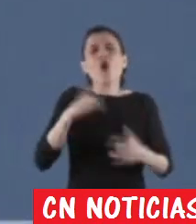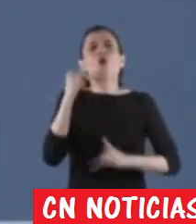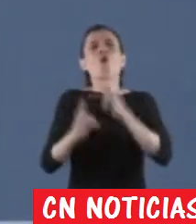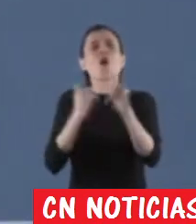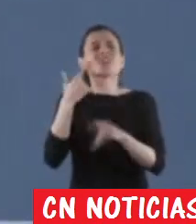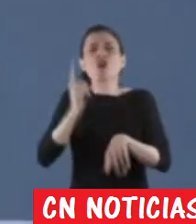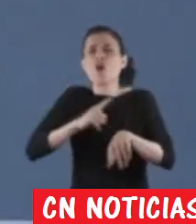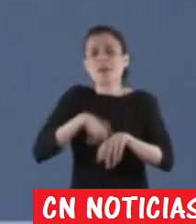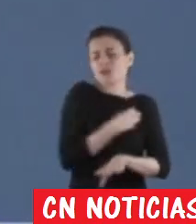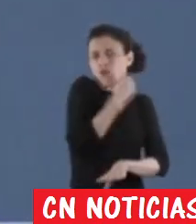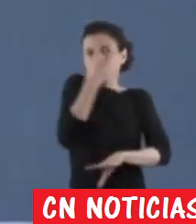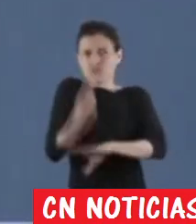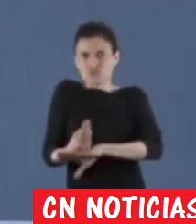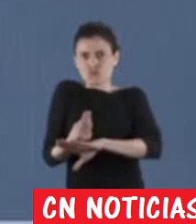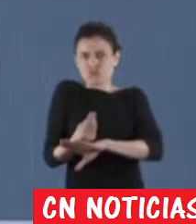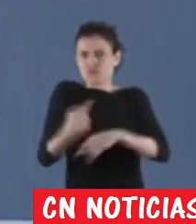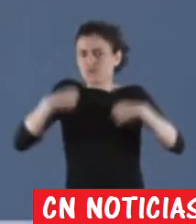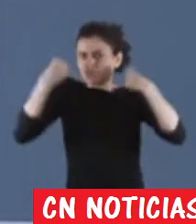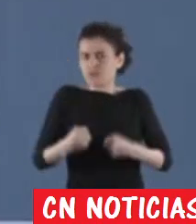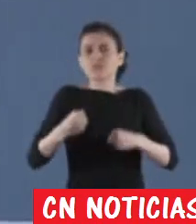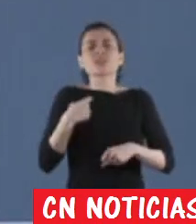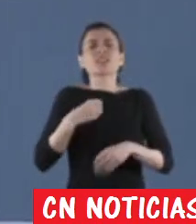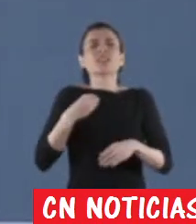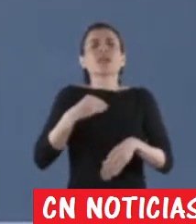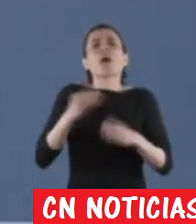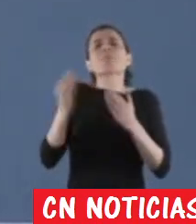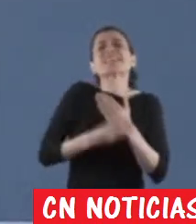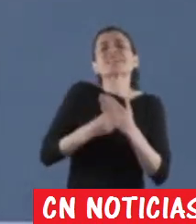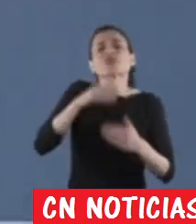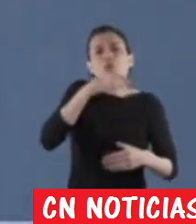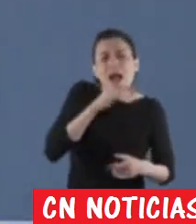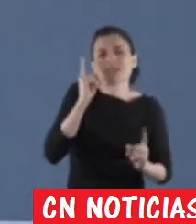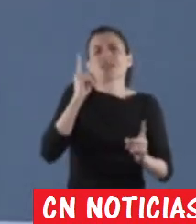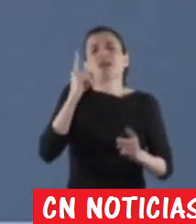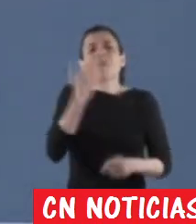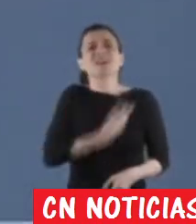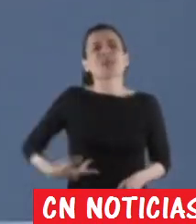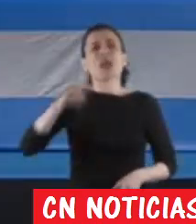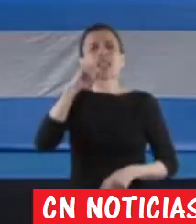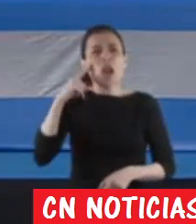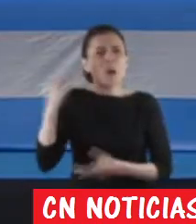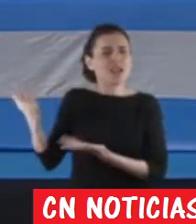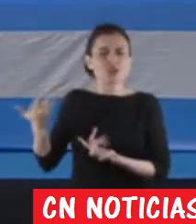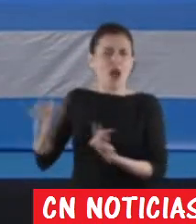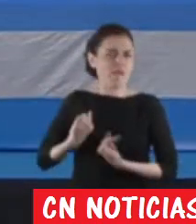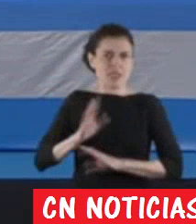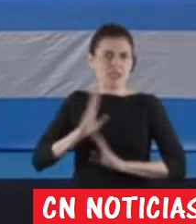bien asumimos, el ministro Massa y el presidente Alberto Fernández me dieron una sola